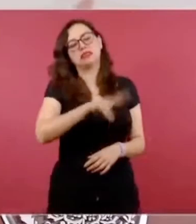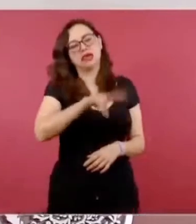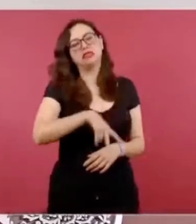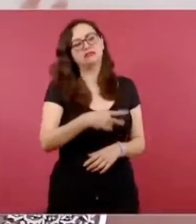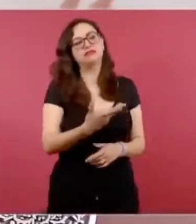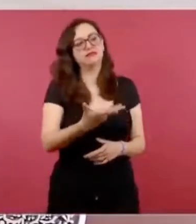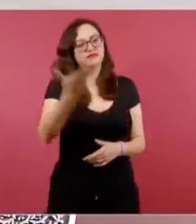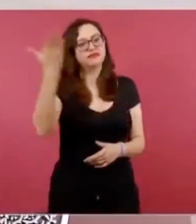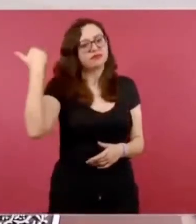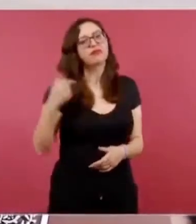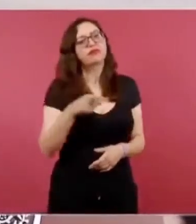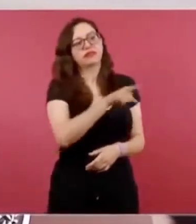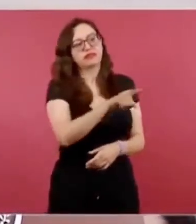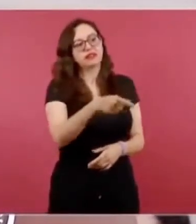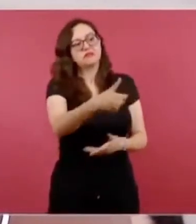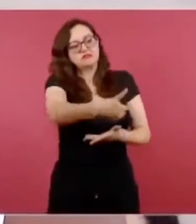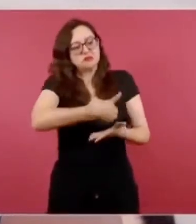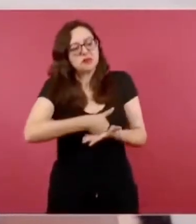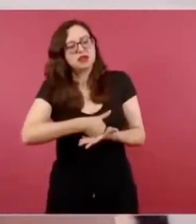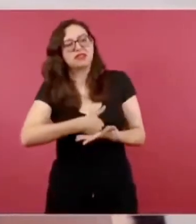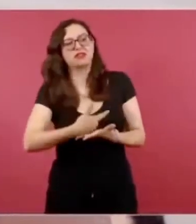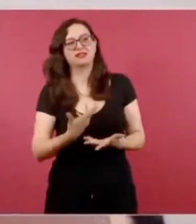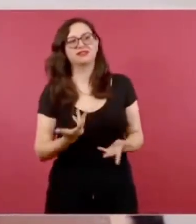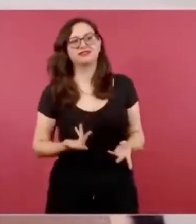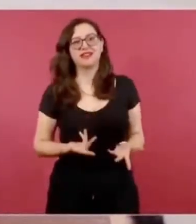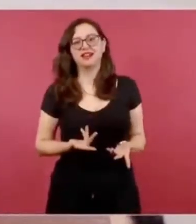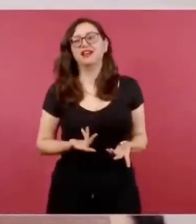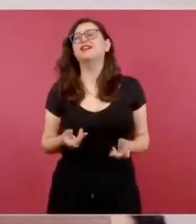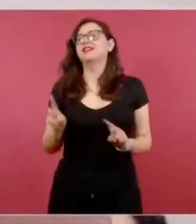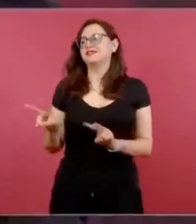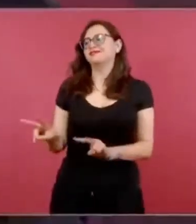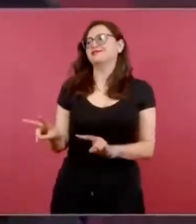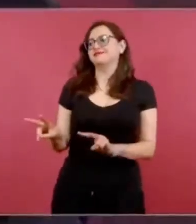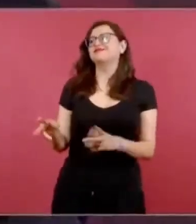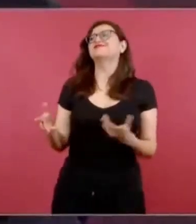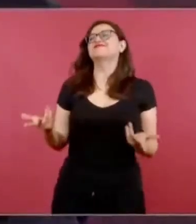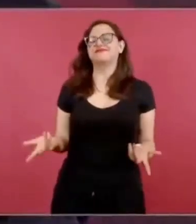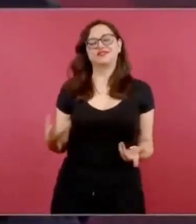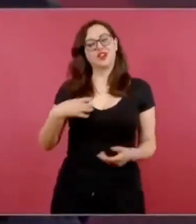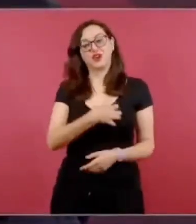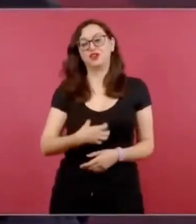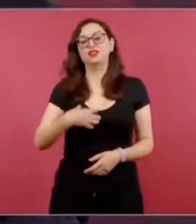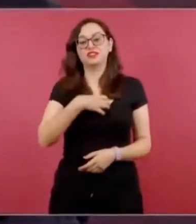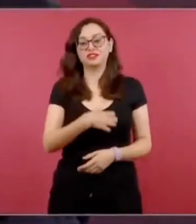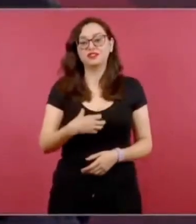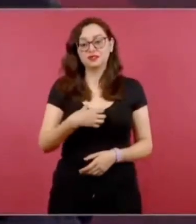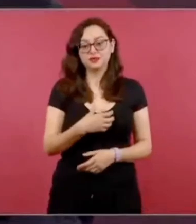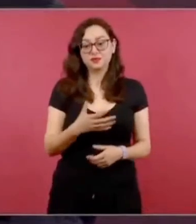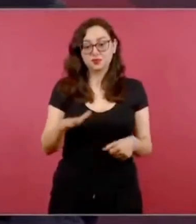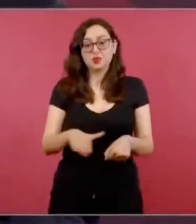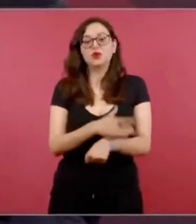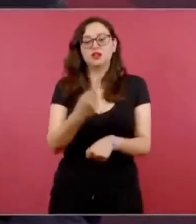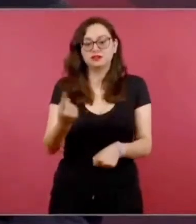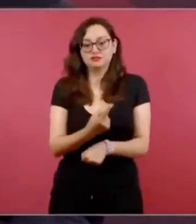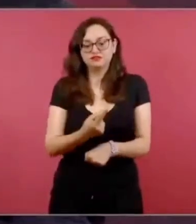porque lo mejor es la congruencia, la honestidad y también la honestidad intelectual.